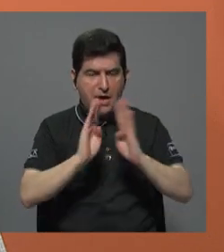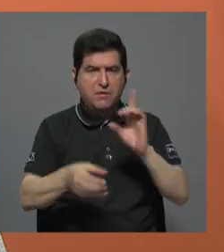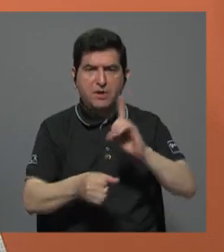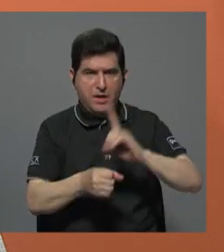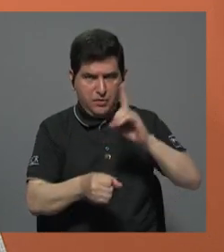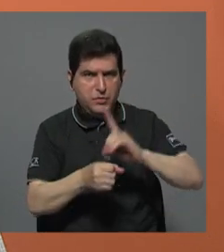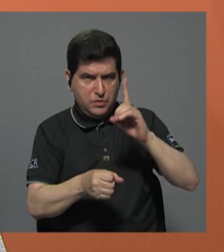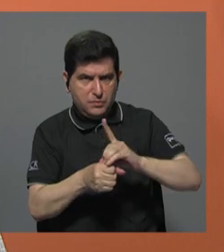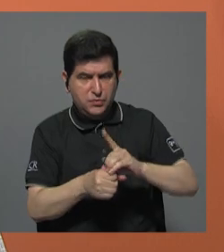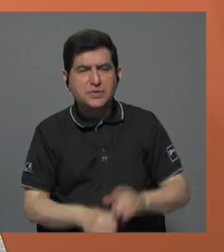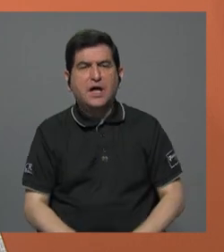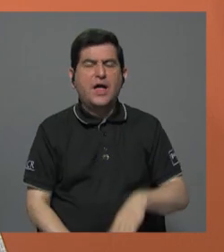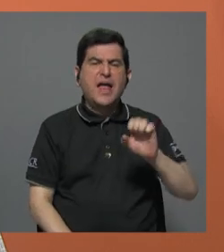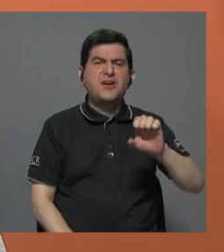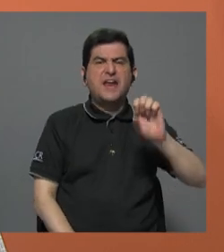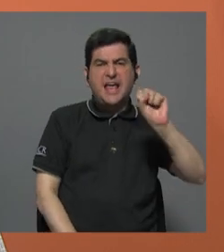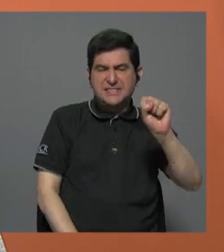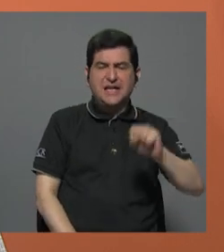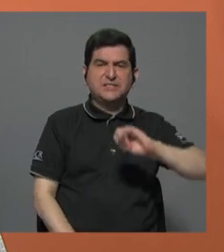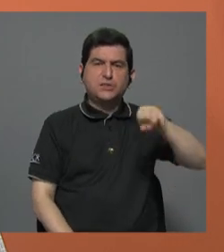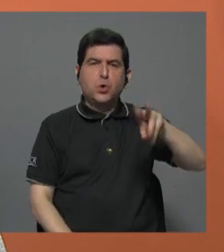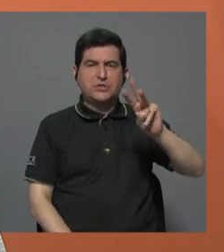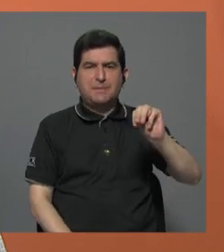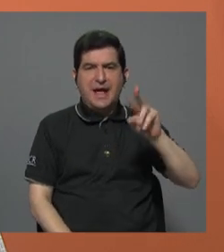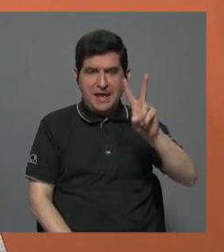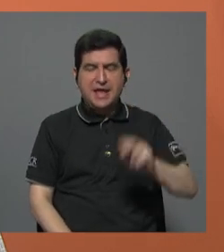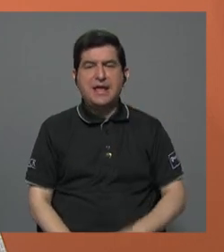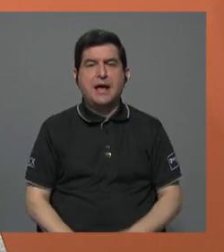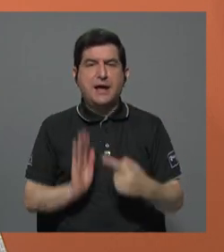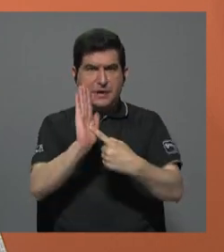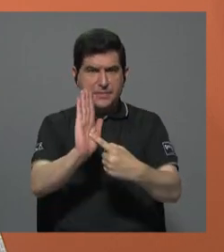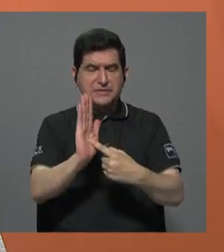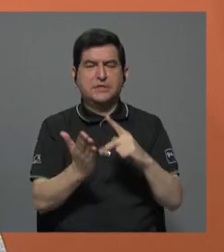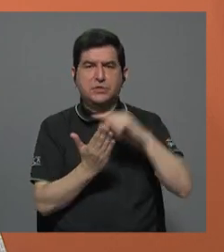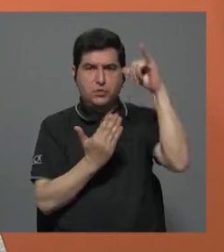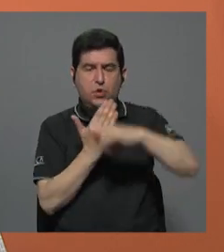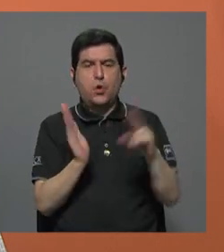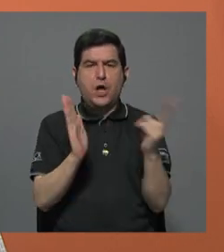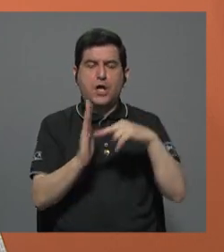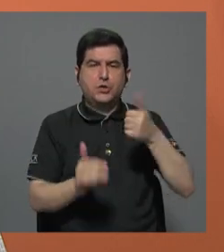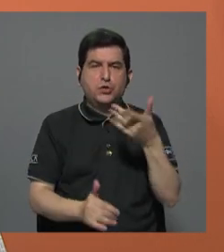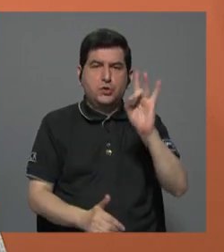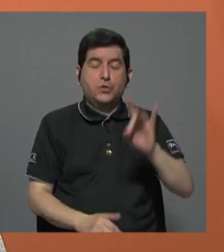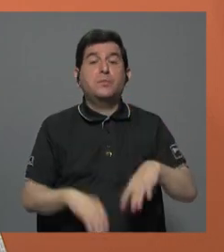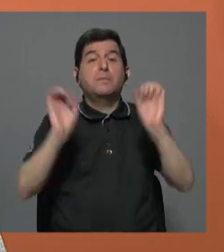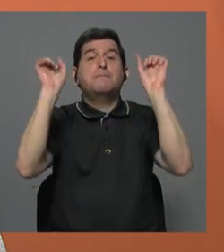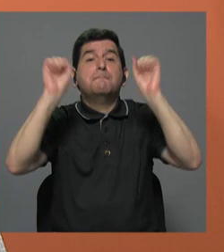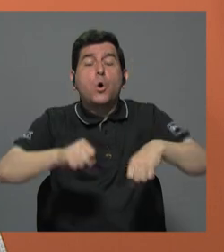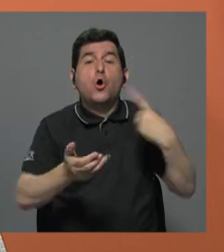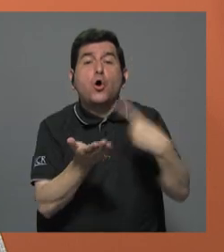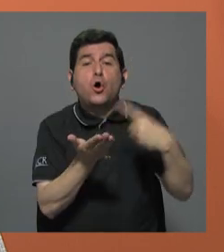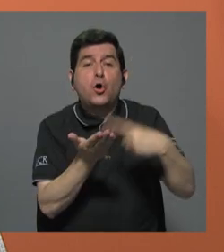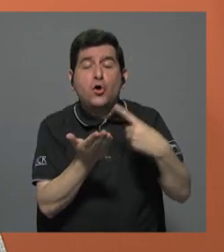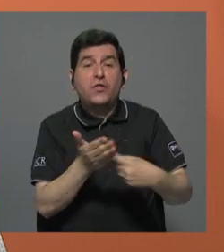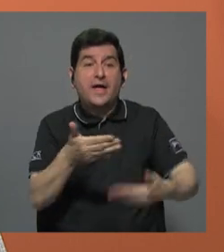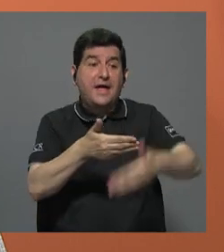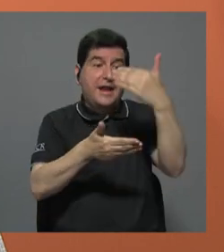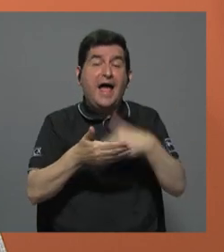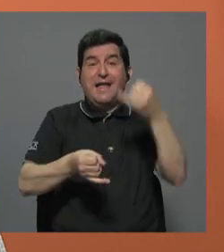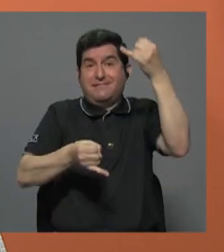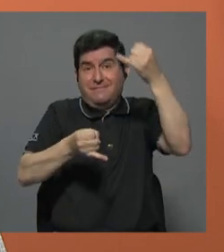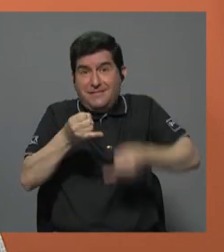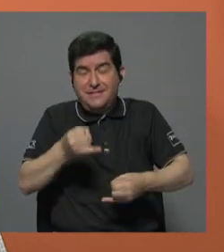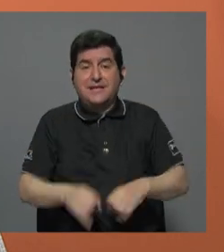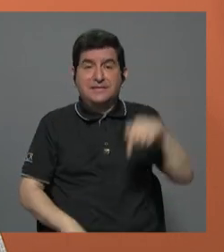diputados enrique sánchez y josé maría villalta quien fue el que presentó el proyecto en el 2018 pues espera que se pueda discutir o votar esto antes de que acabe